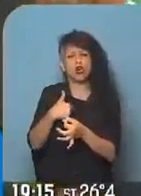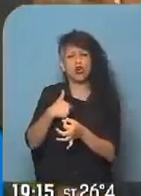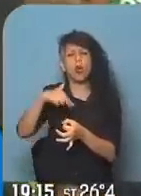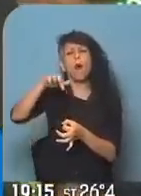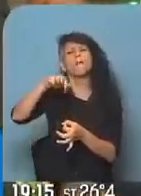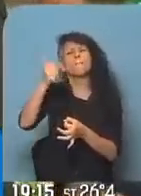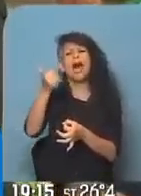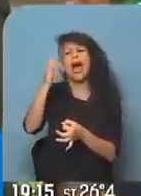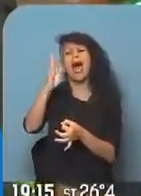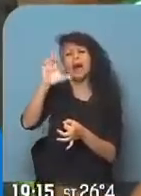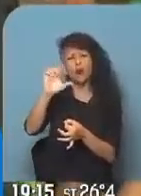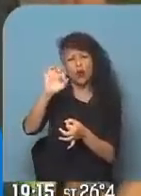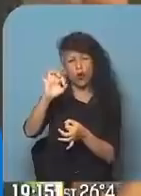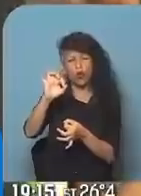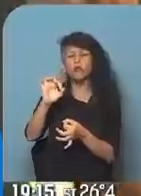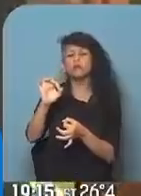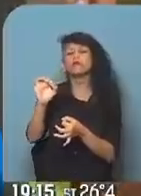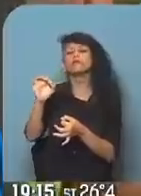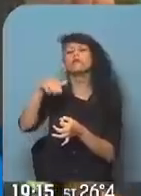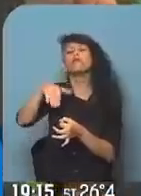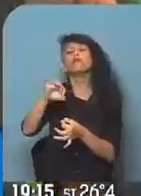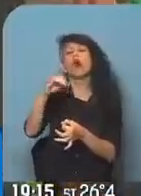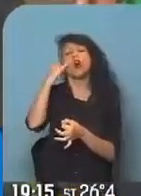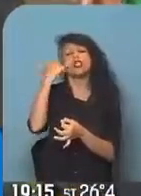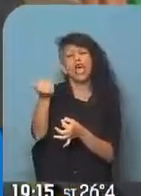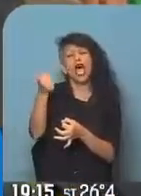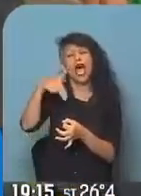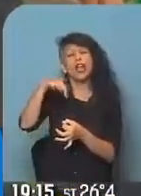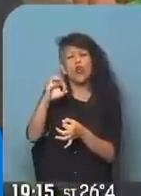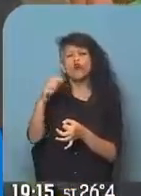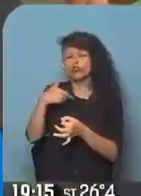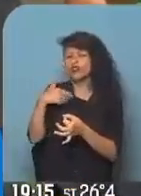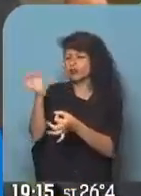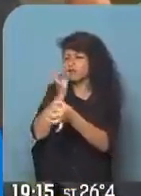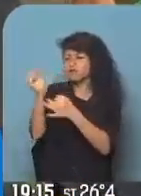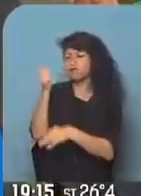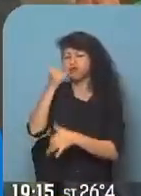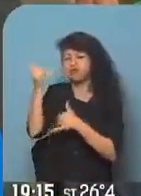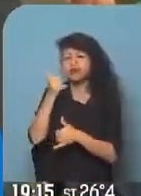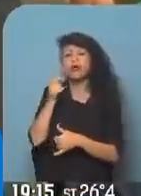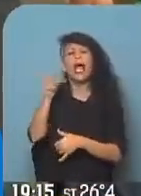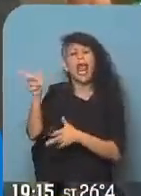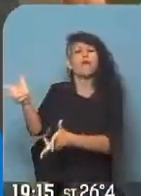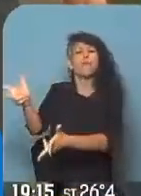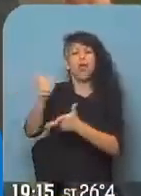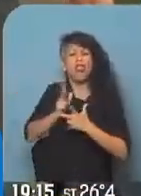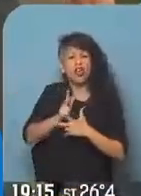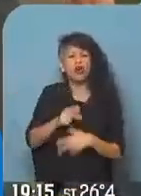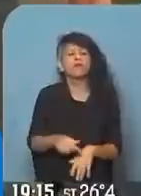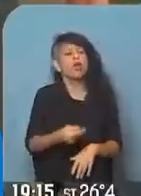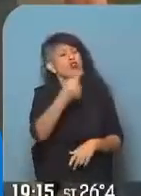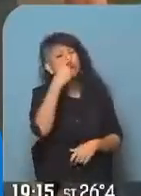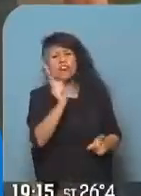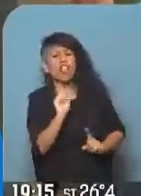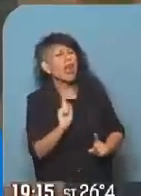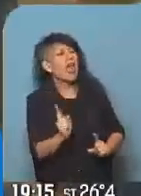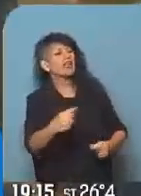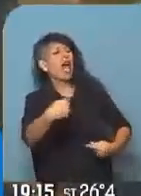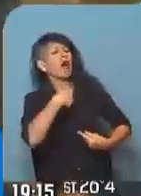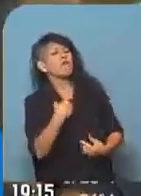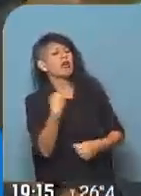Pablo Moyano, que me dijo, no interesa lo que pase conmigo,